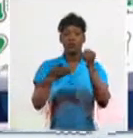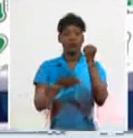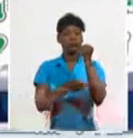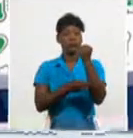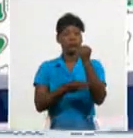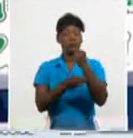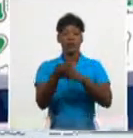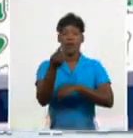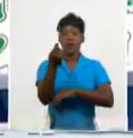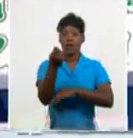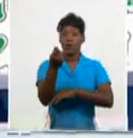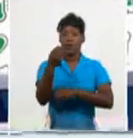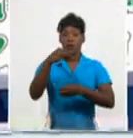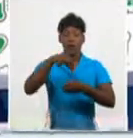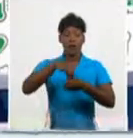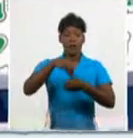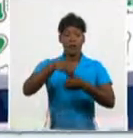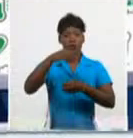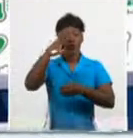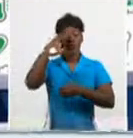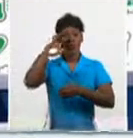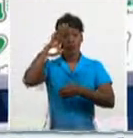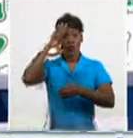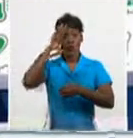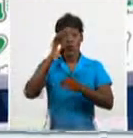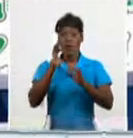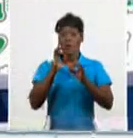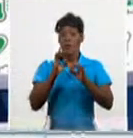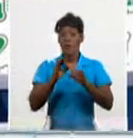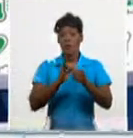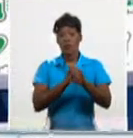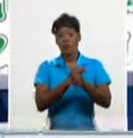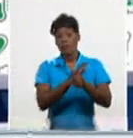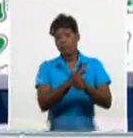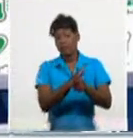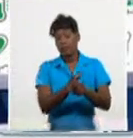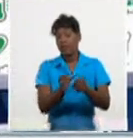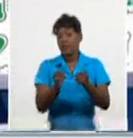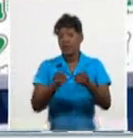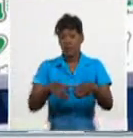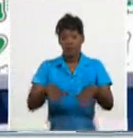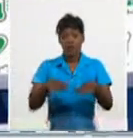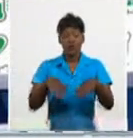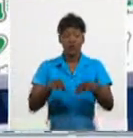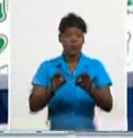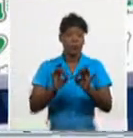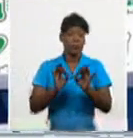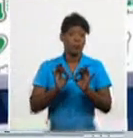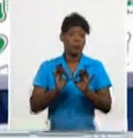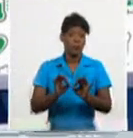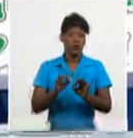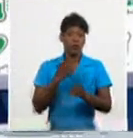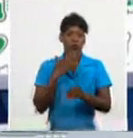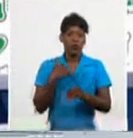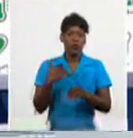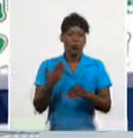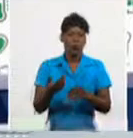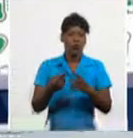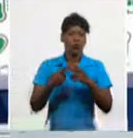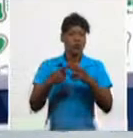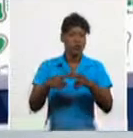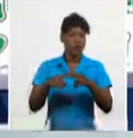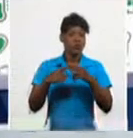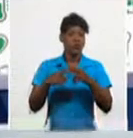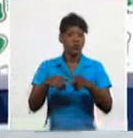una vez del impacto de esta pandemia, del impacto global de la pandemia en el mundo. Por tanto,